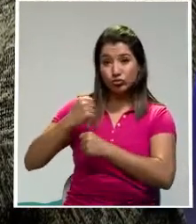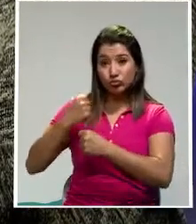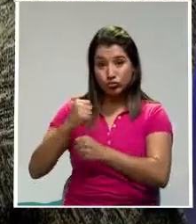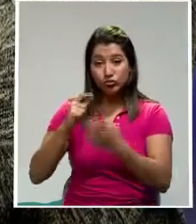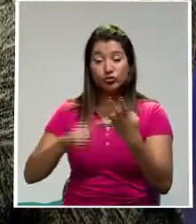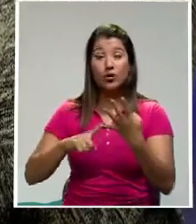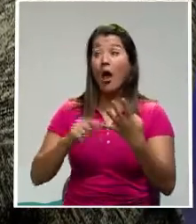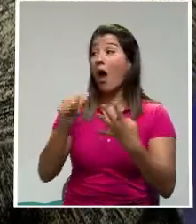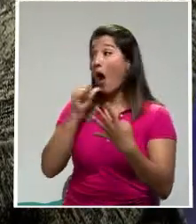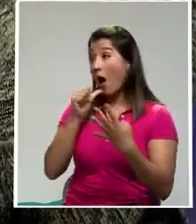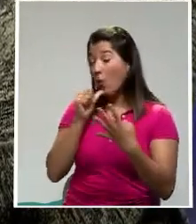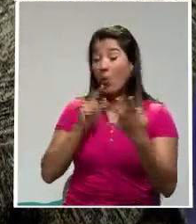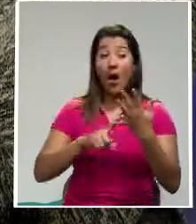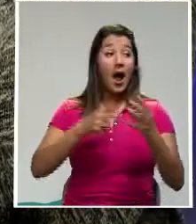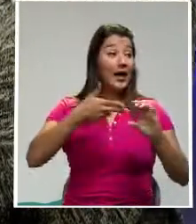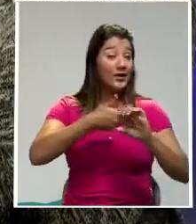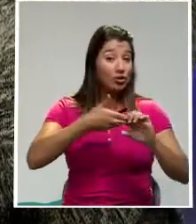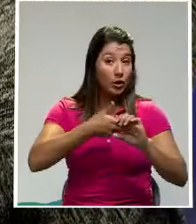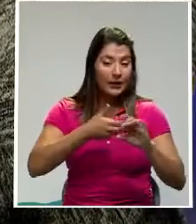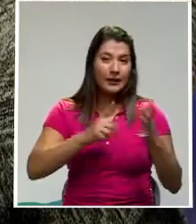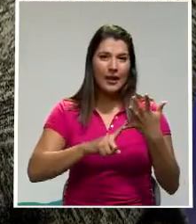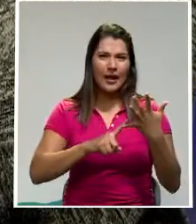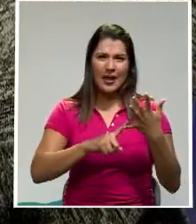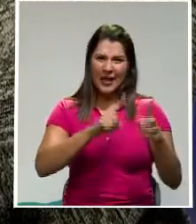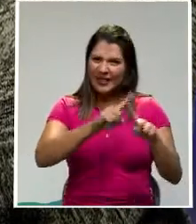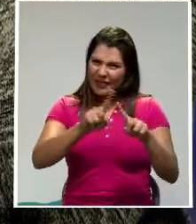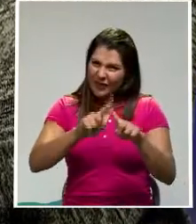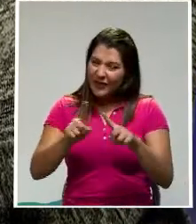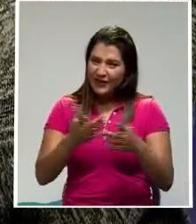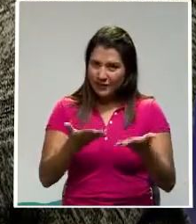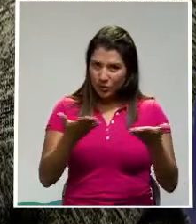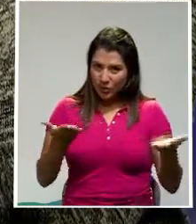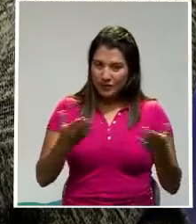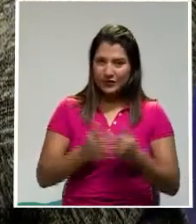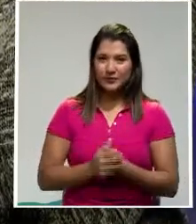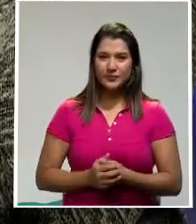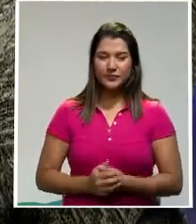en gasolina, agua, en agua, en un montón de cosas.